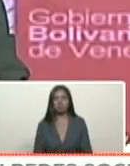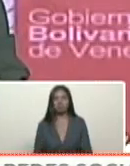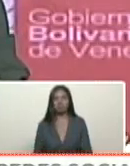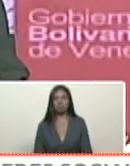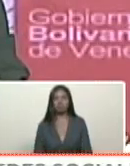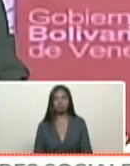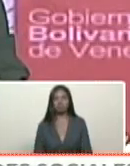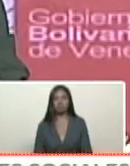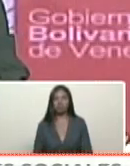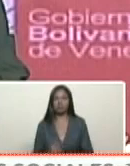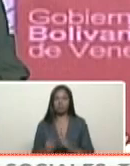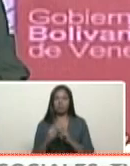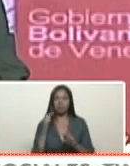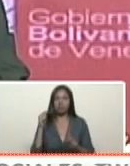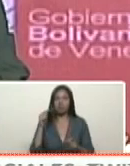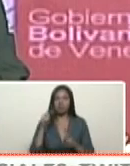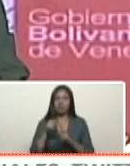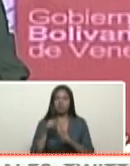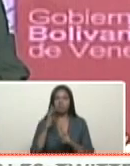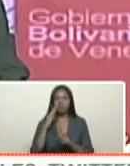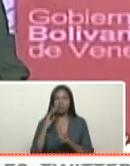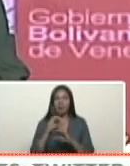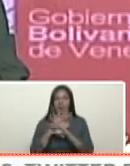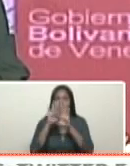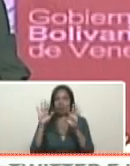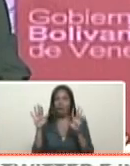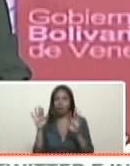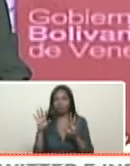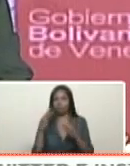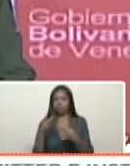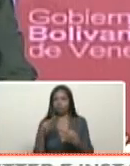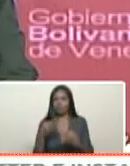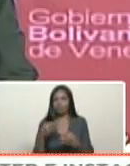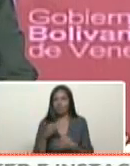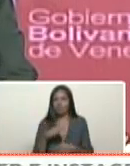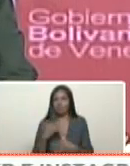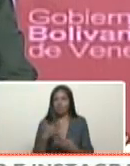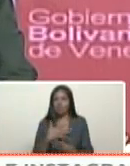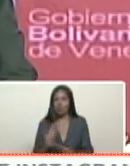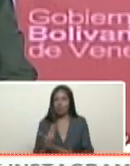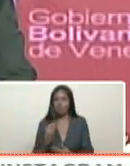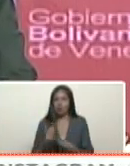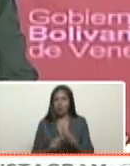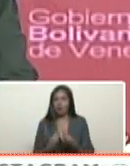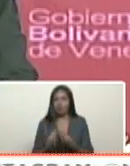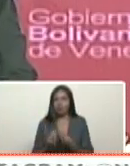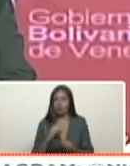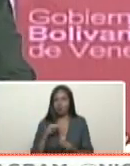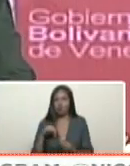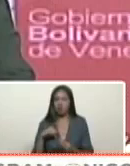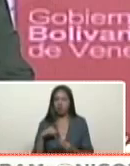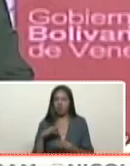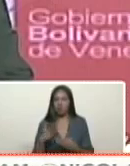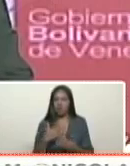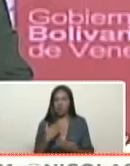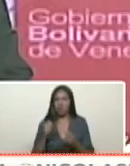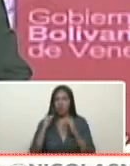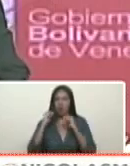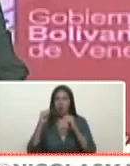El frente, el objetivo, está claro. ¿Qué queremos hacer? ¿Qué queremos